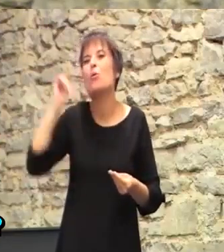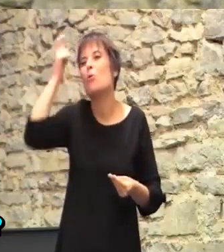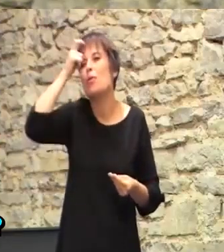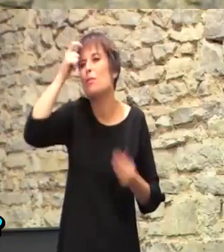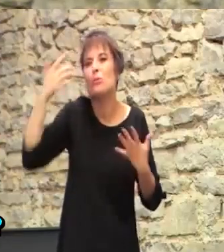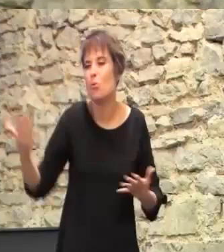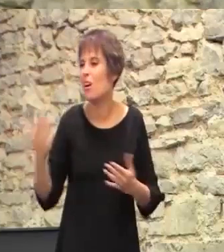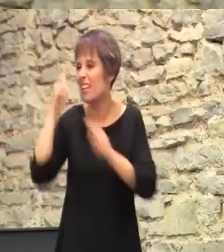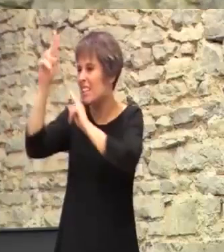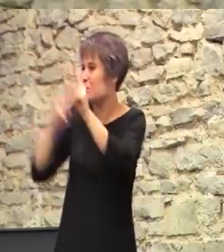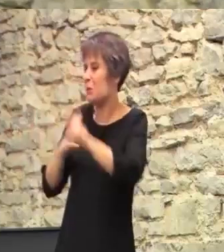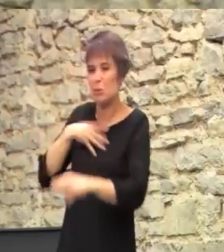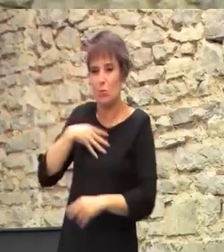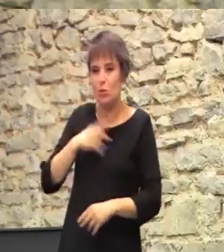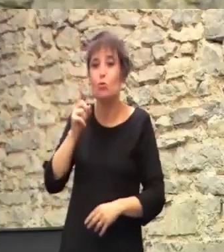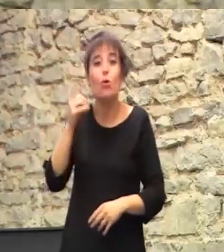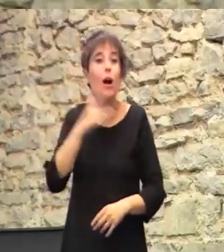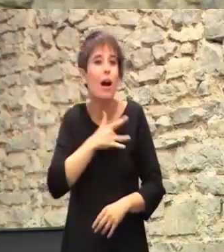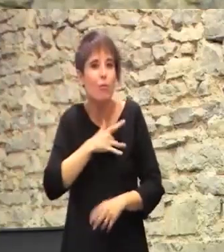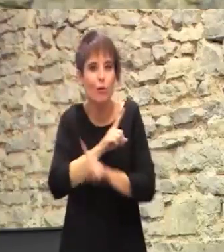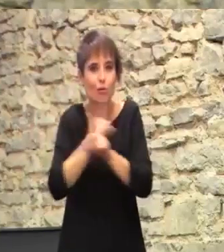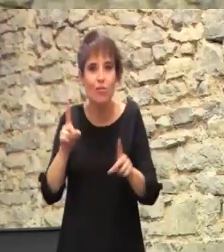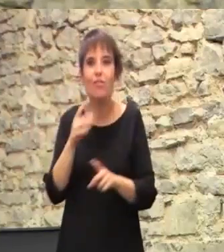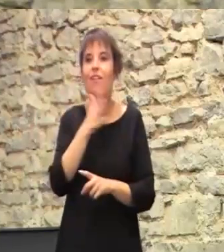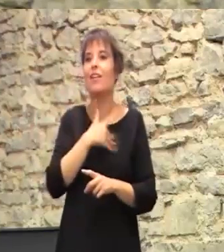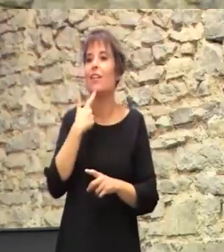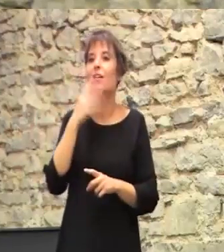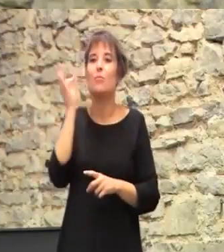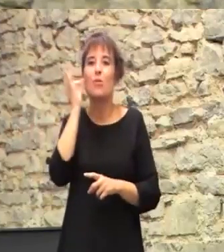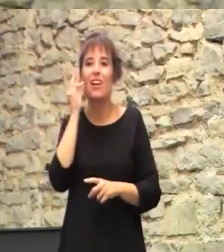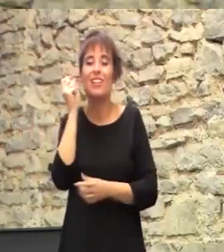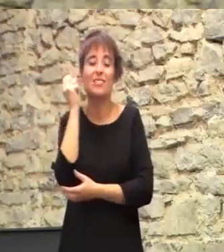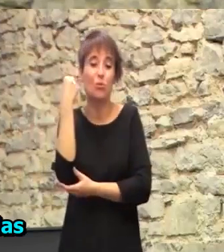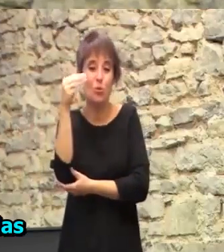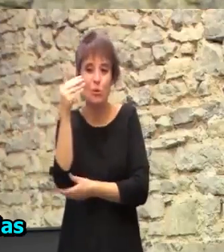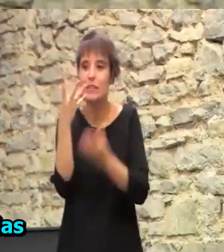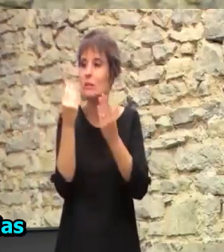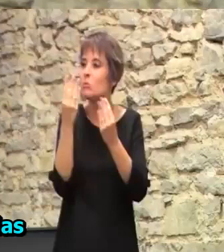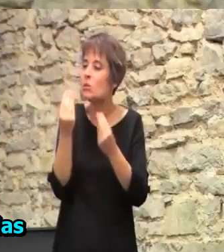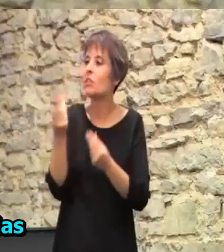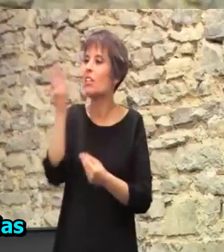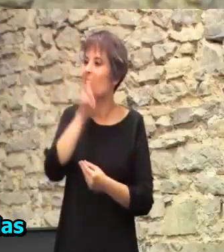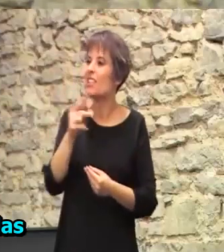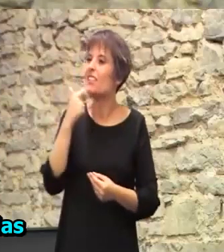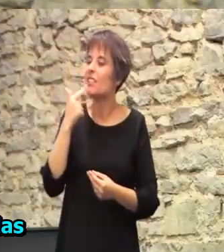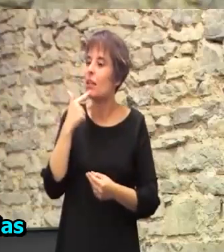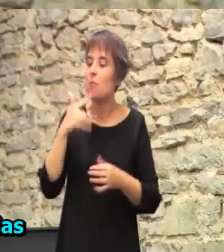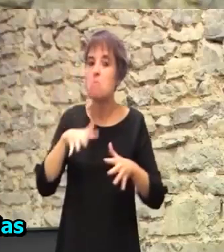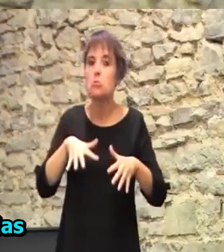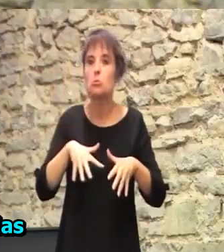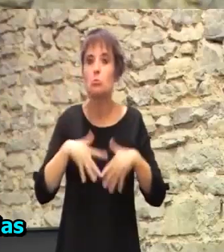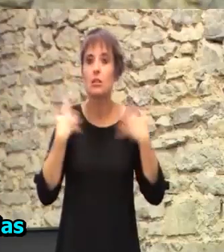puedo sentir respetar no solamente del amor muchas mujeres jóvenes están diciendo que están muy